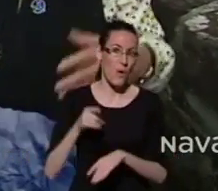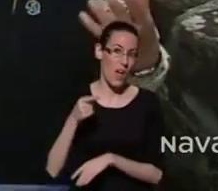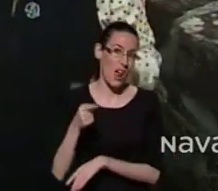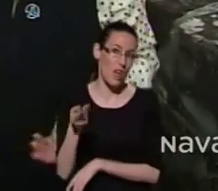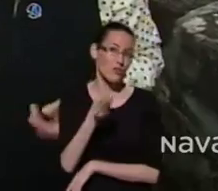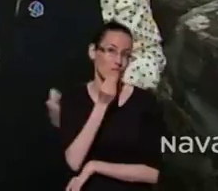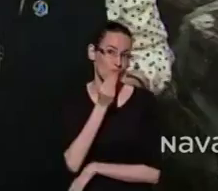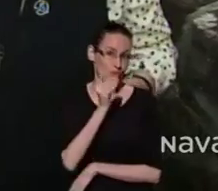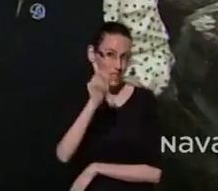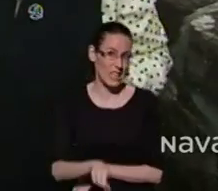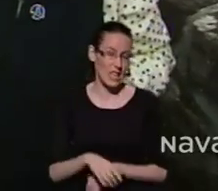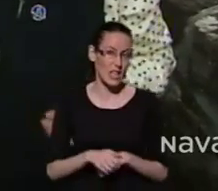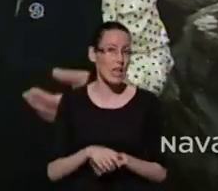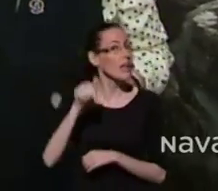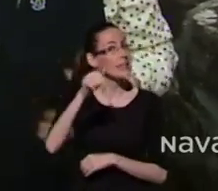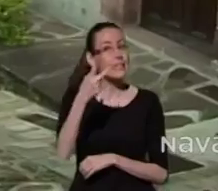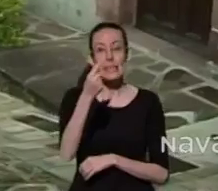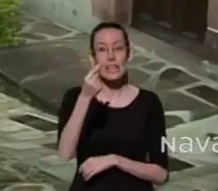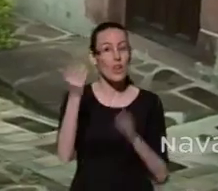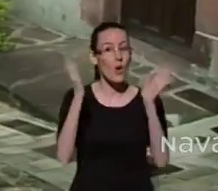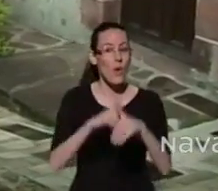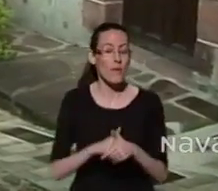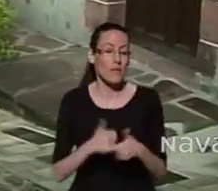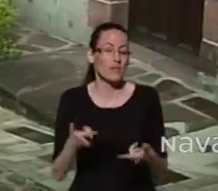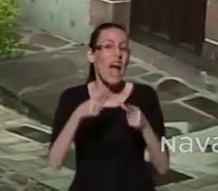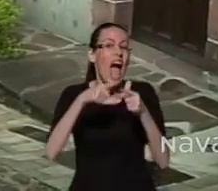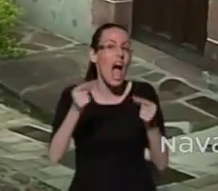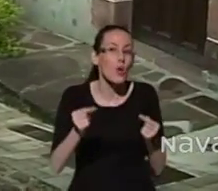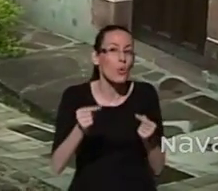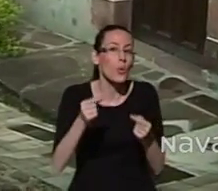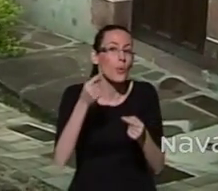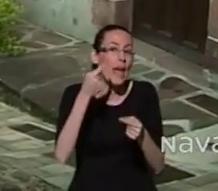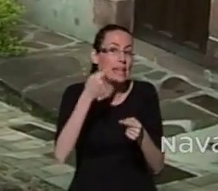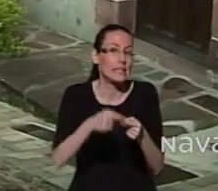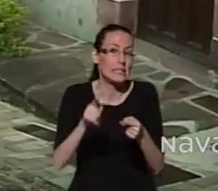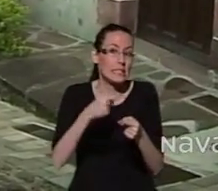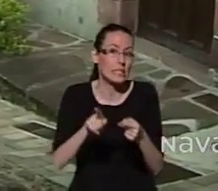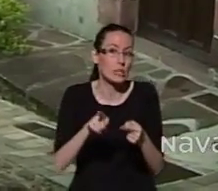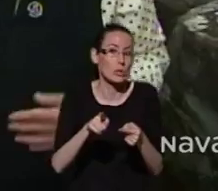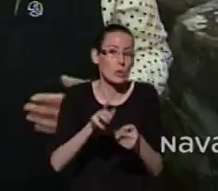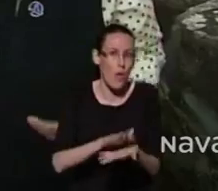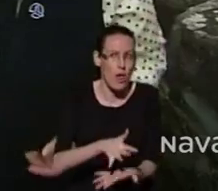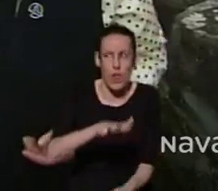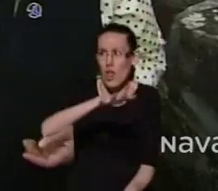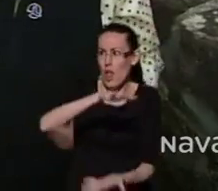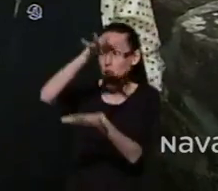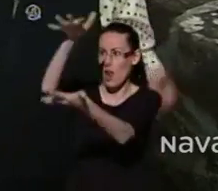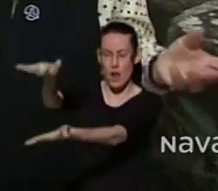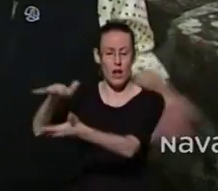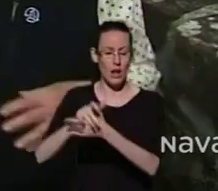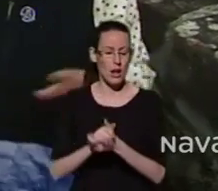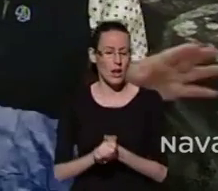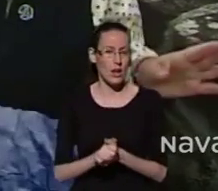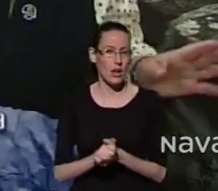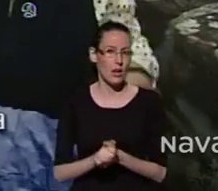año. Ya que dinero no había, pues alubias y cosas que se hacían, nos pedían y por